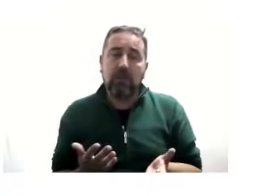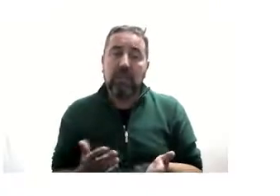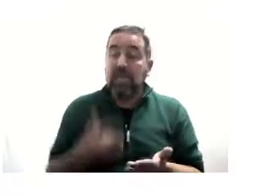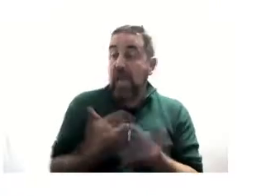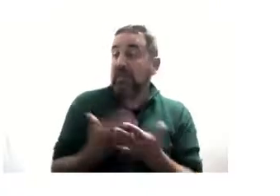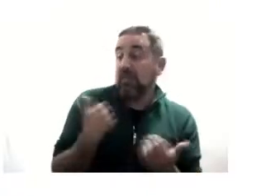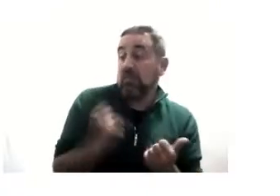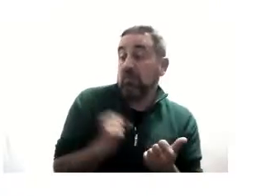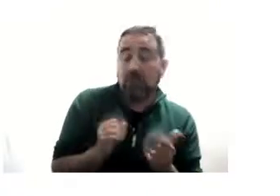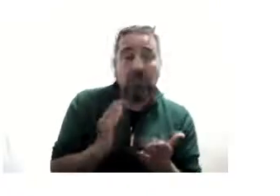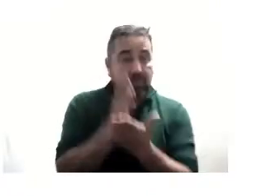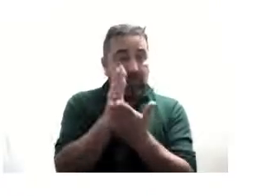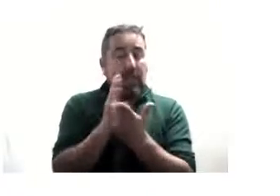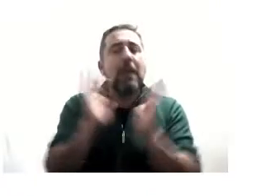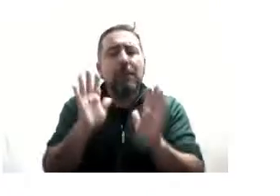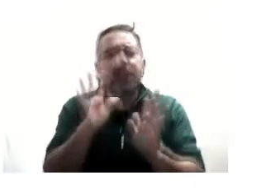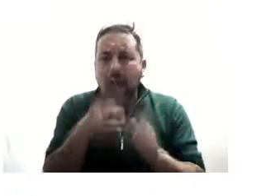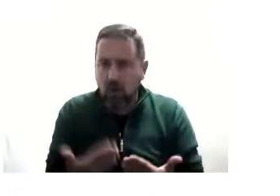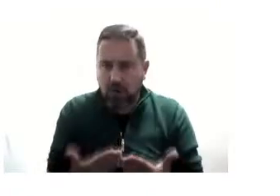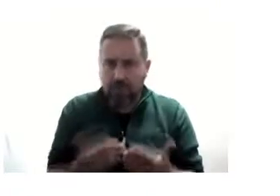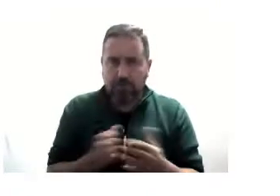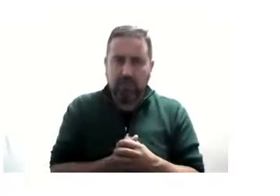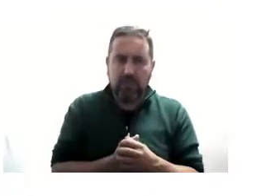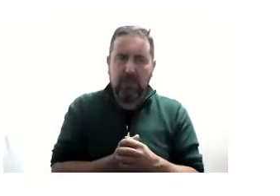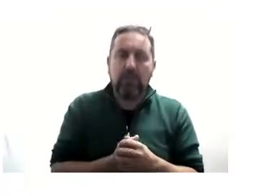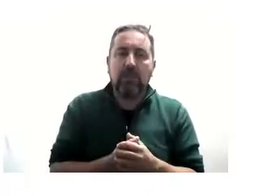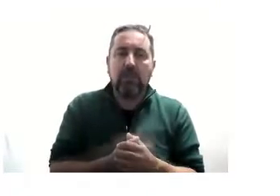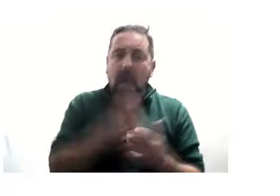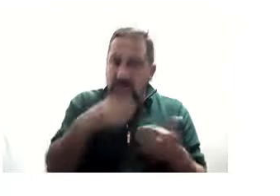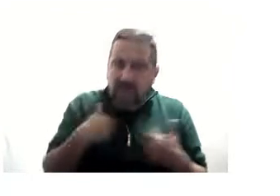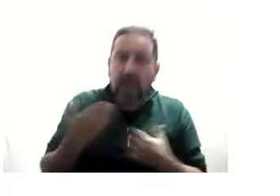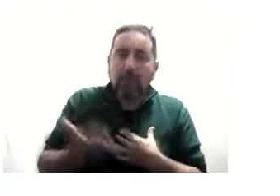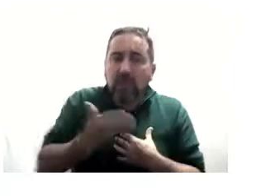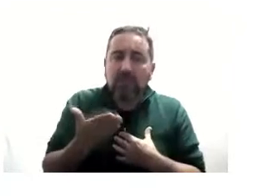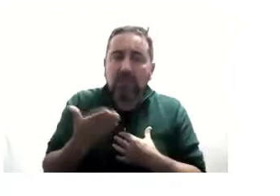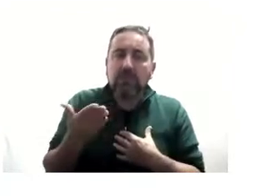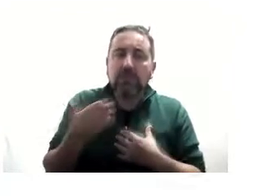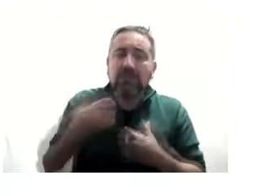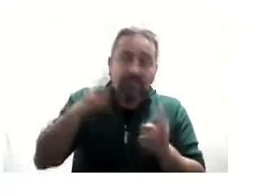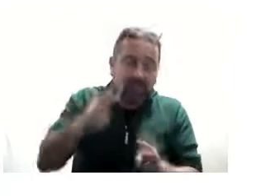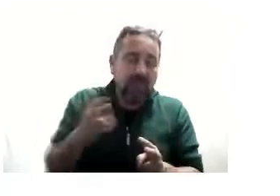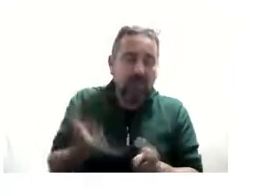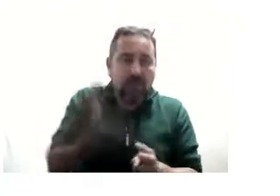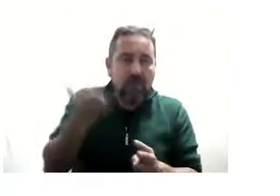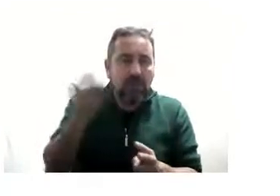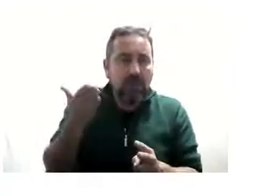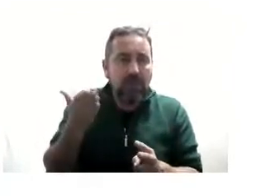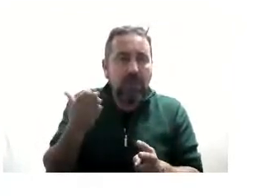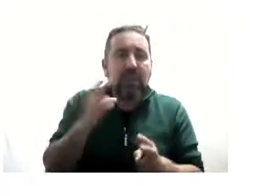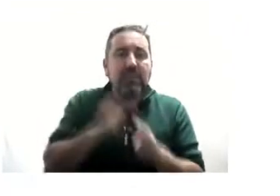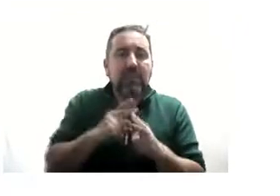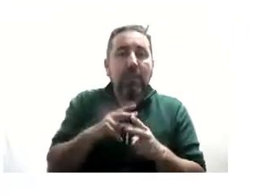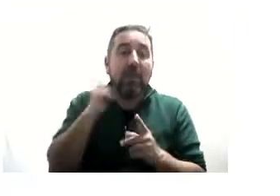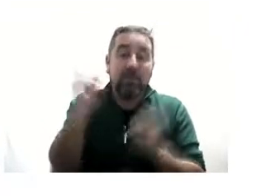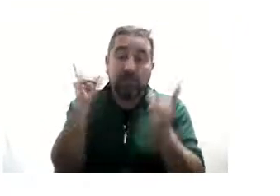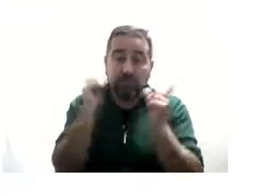años nos quedábamos ahí, pero ahora digamos que se ha ido un poco más allá, cada vez se ve más que la pérdida de audición tiene un